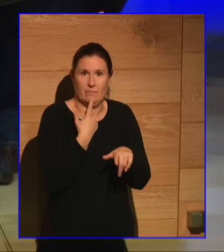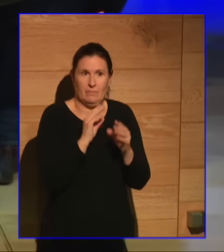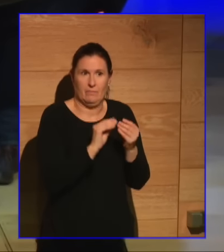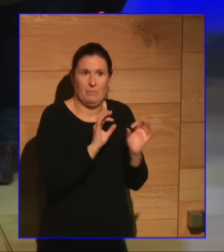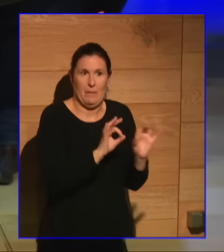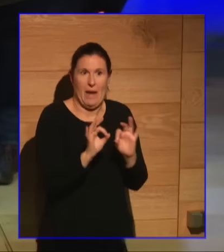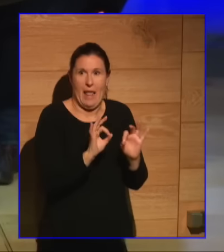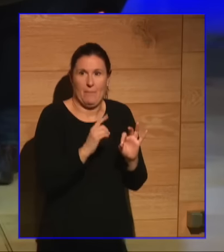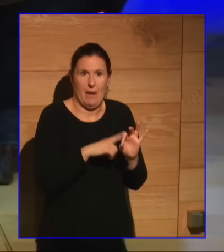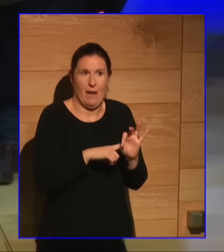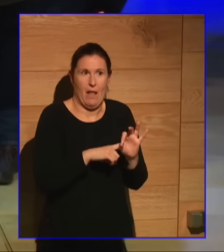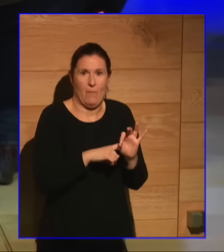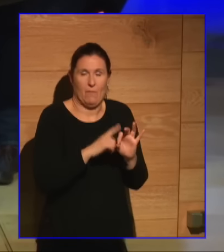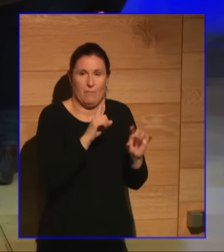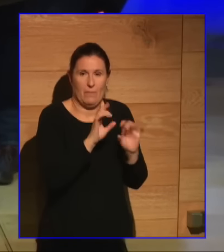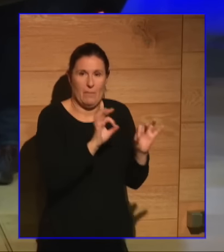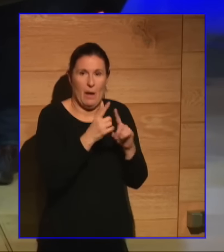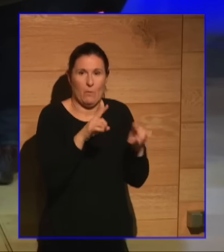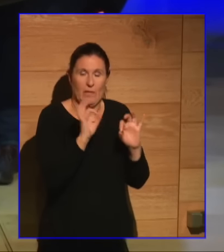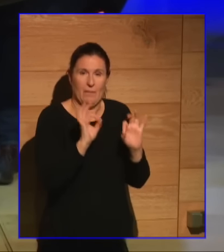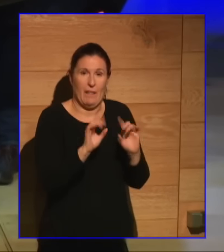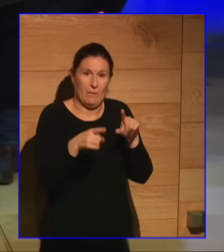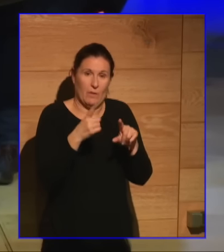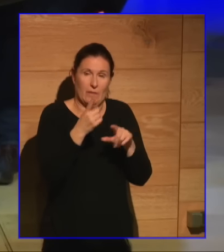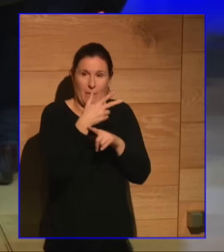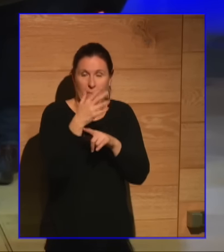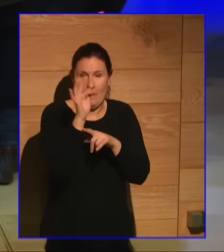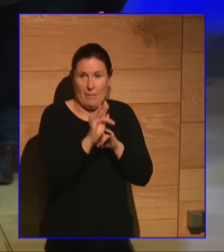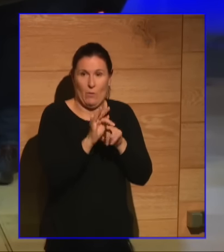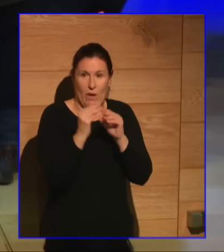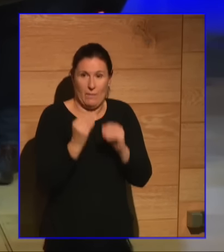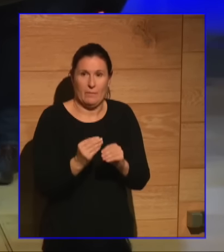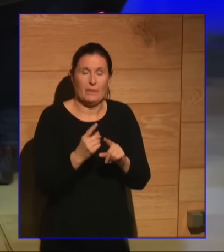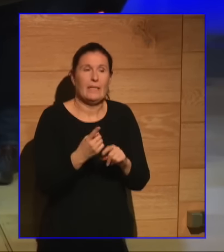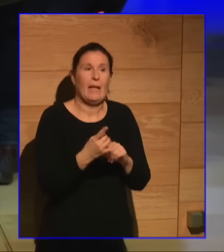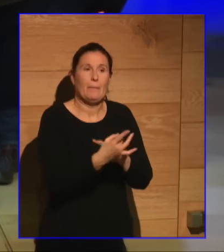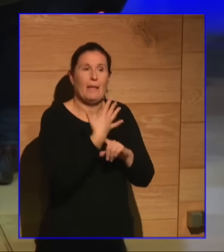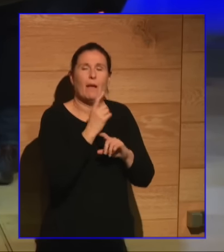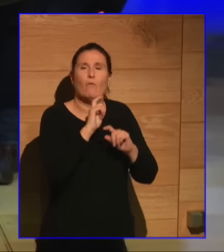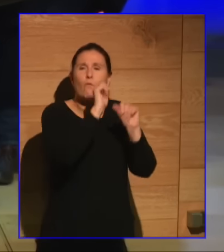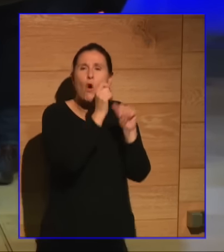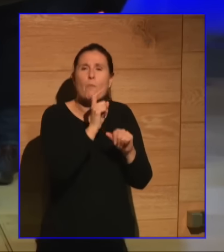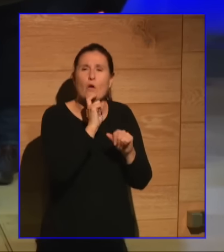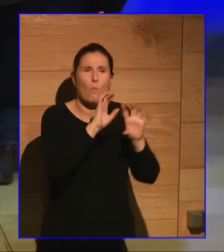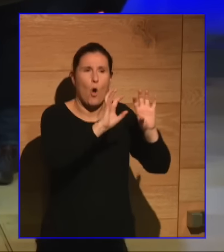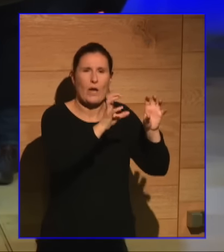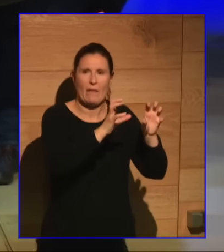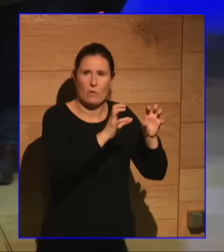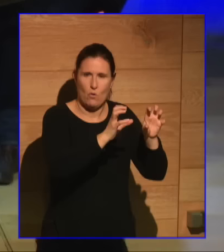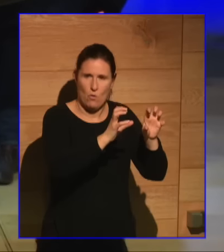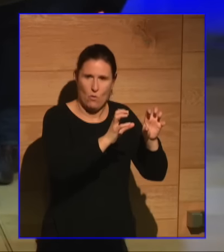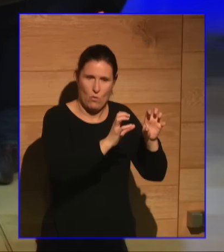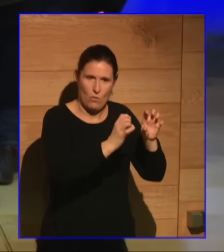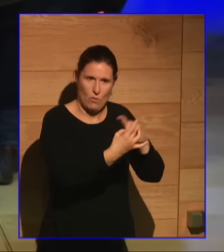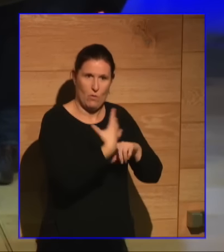Jurásico a tiempo, se la mandaban por radio. Y él se empezó a dar cuenta de